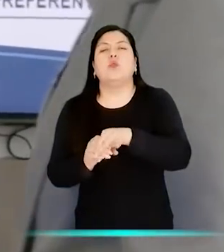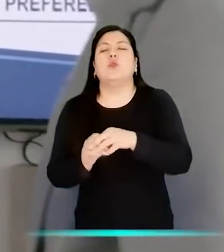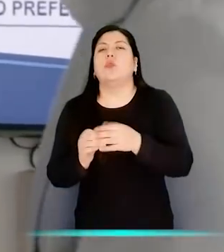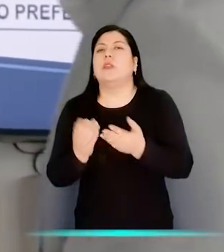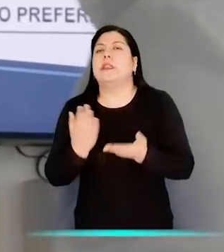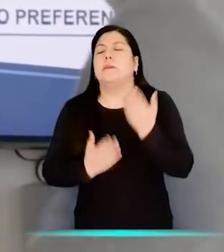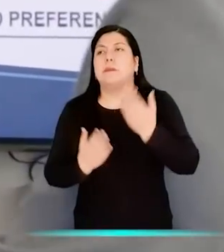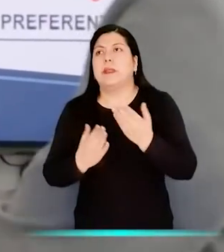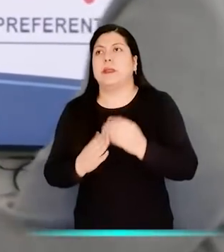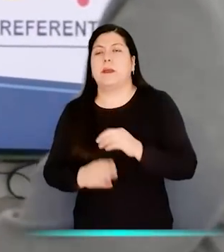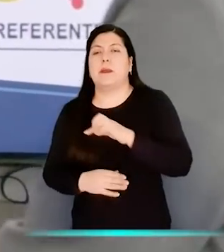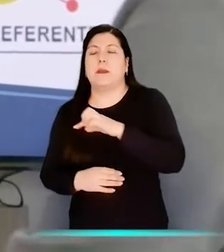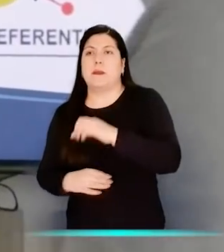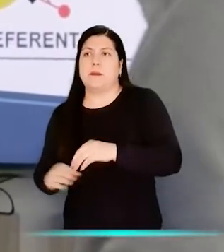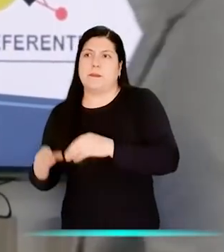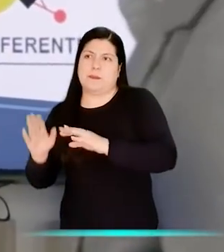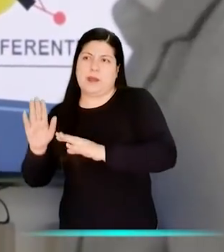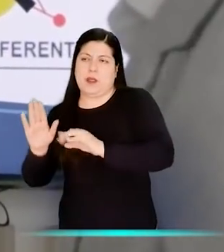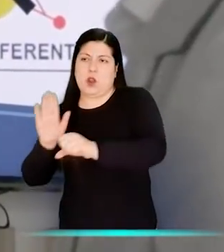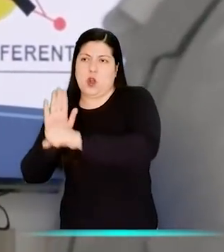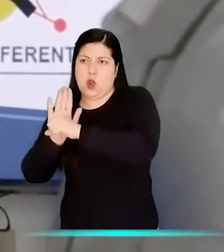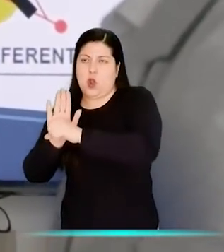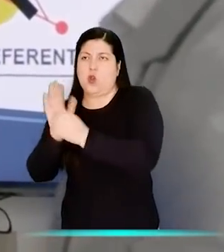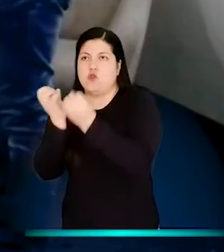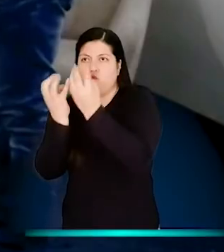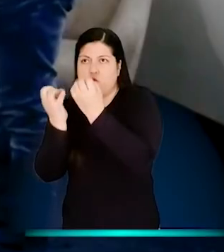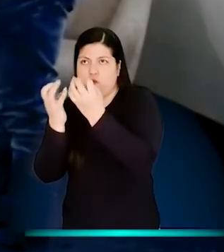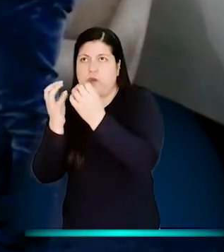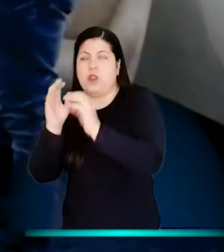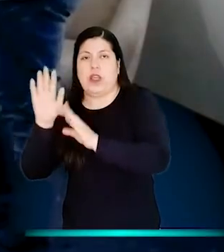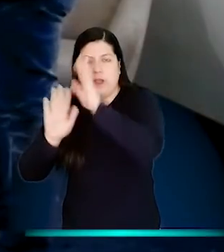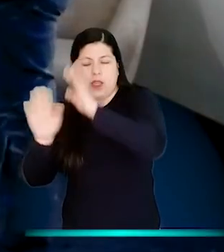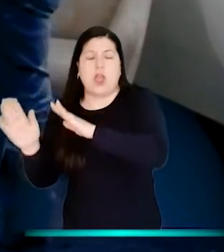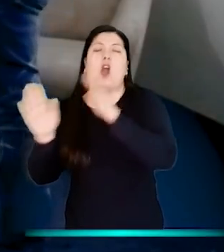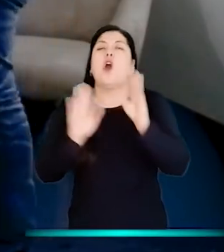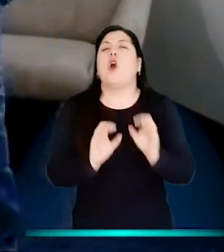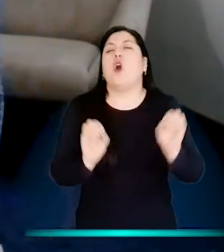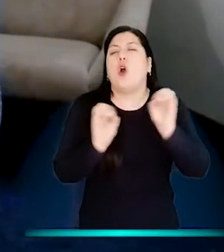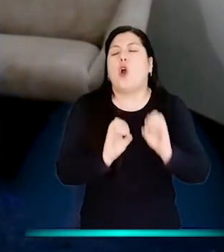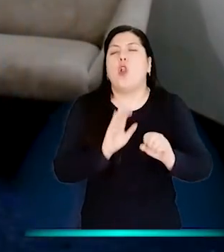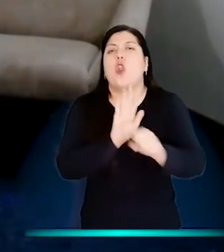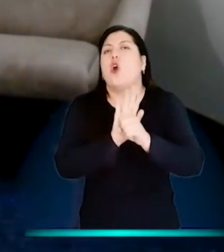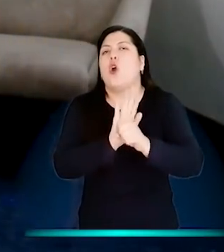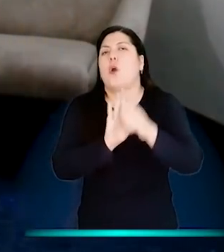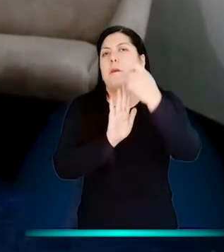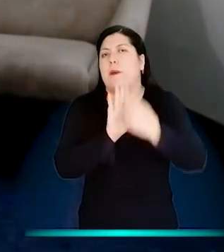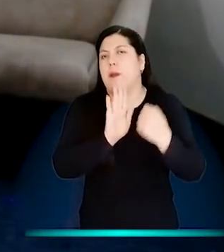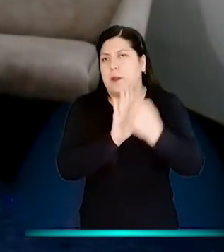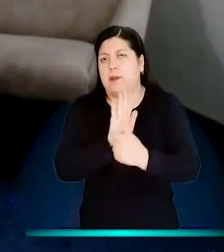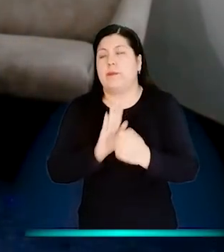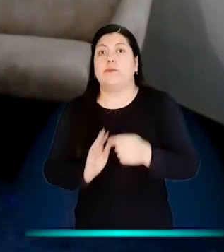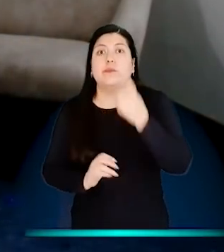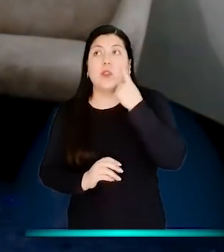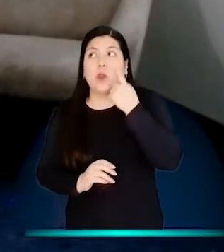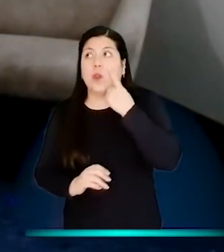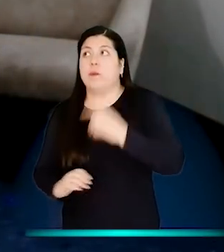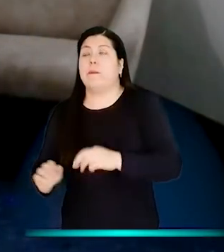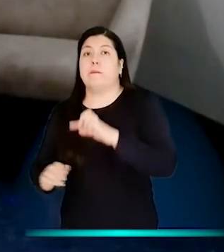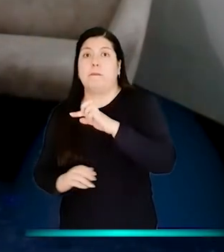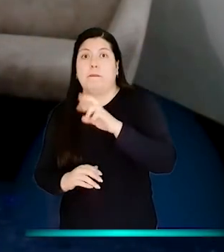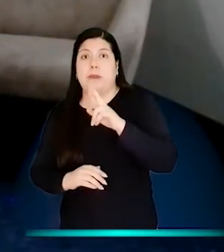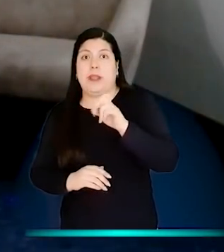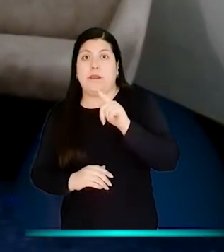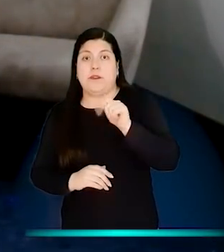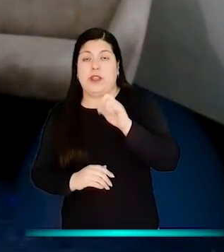voto o la clasificación de voto preferente y voto no preferente. Un voto preferente es cuando yo tengo mi lista y